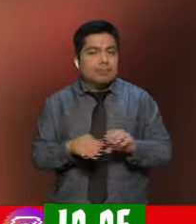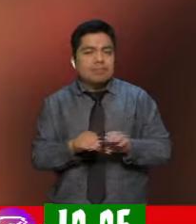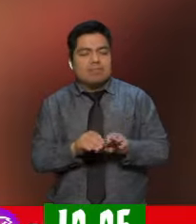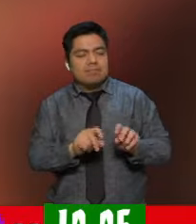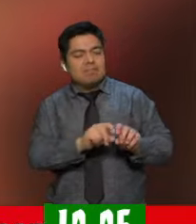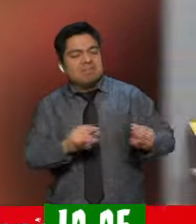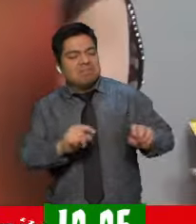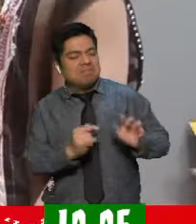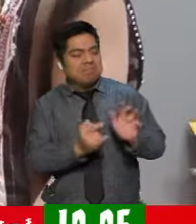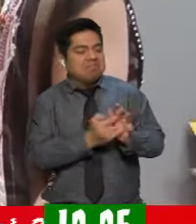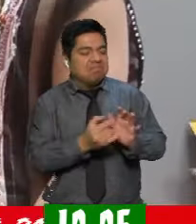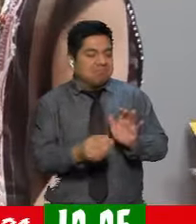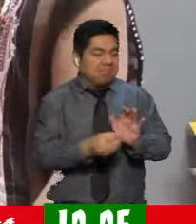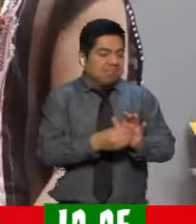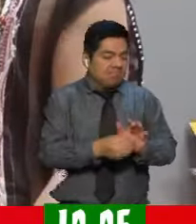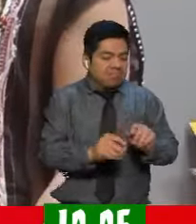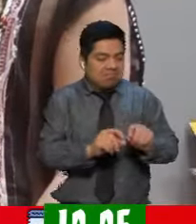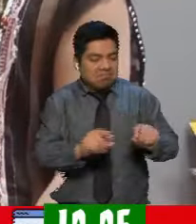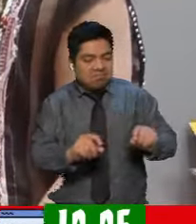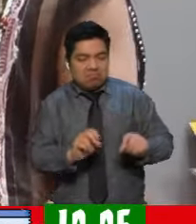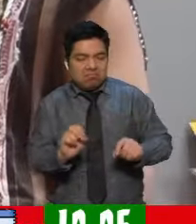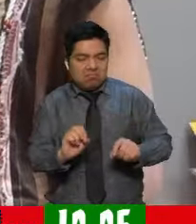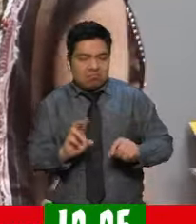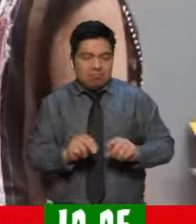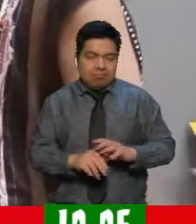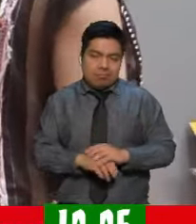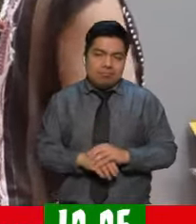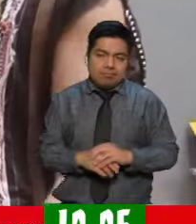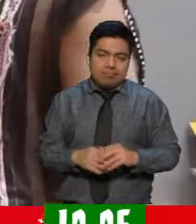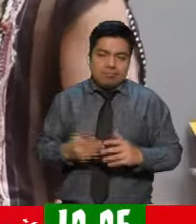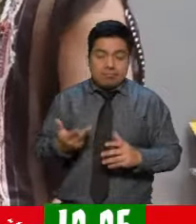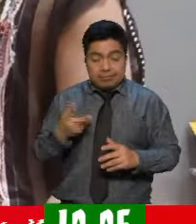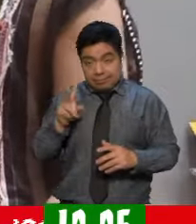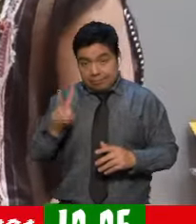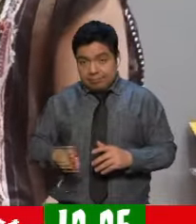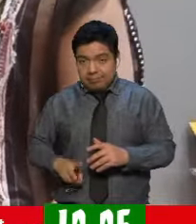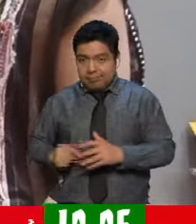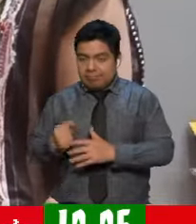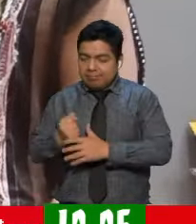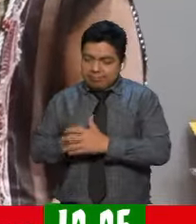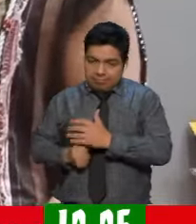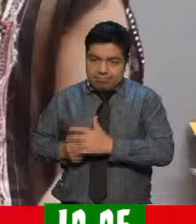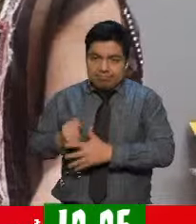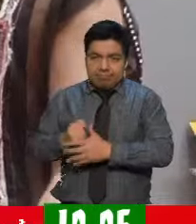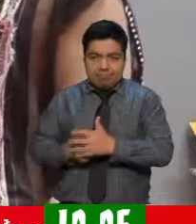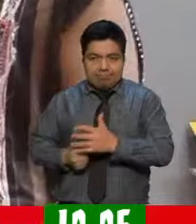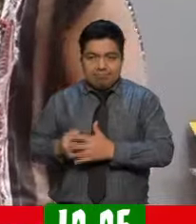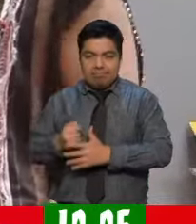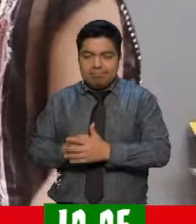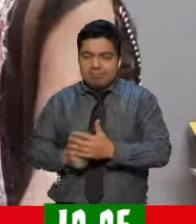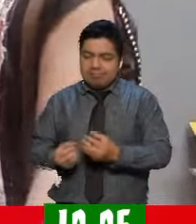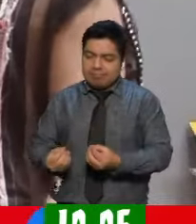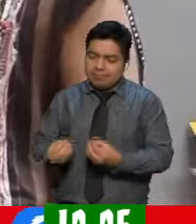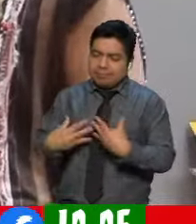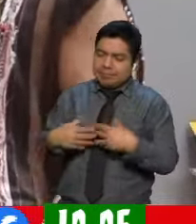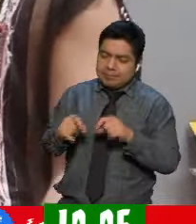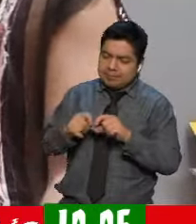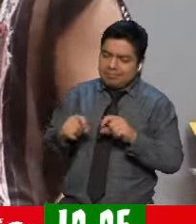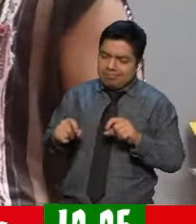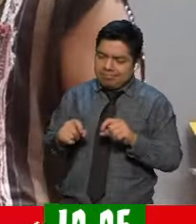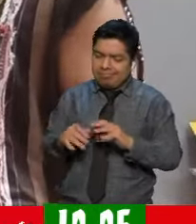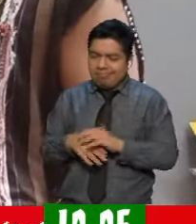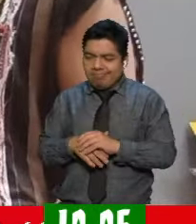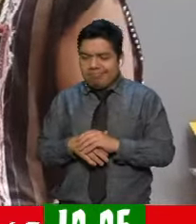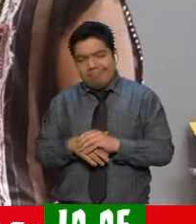etiqueta, un género, ¿no? Sí, pues nos ha costado justo ponernos un género o encasillarnos, ¿no? También